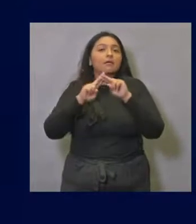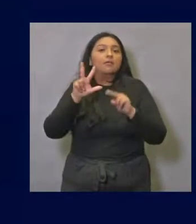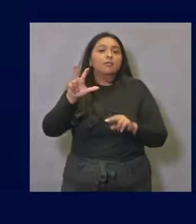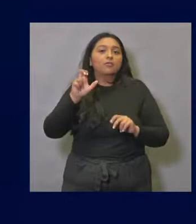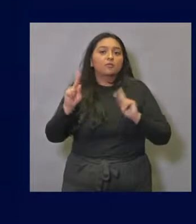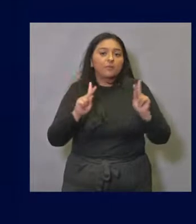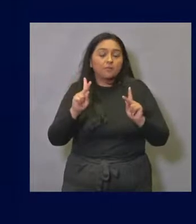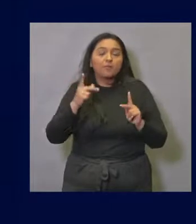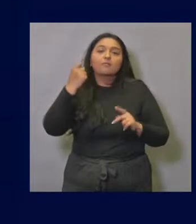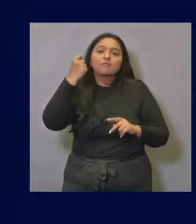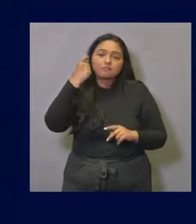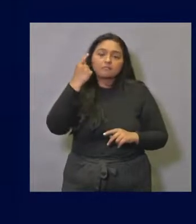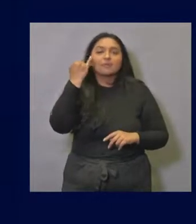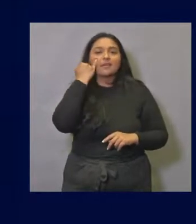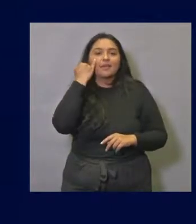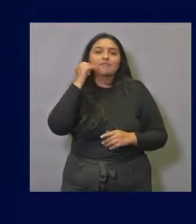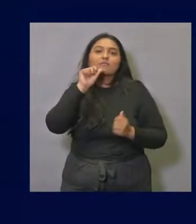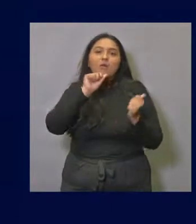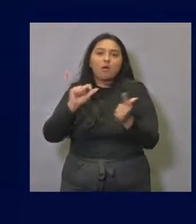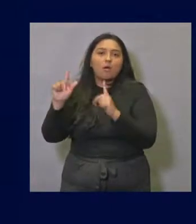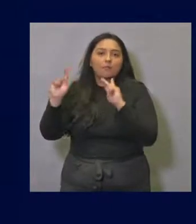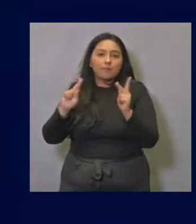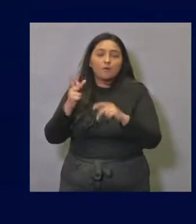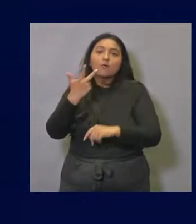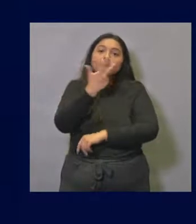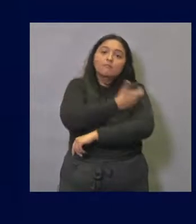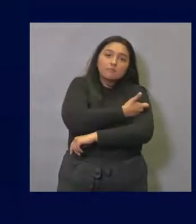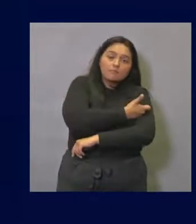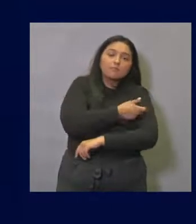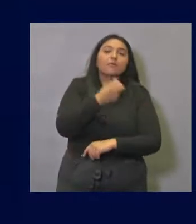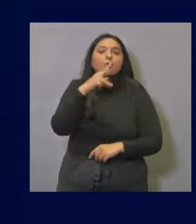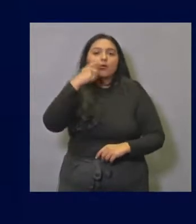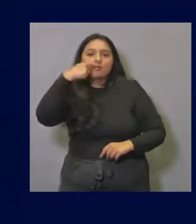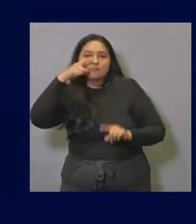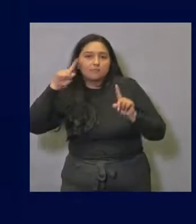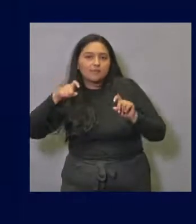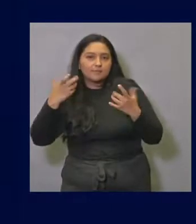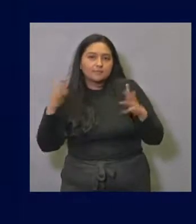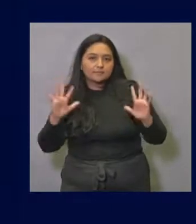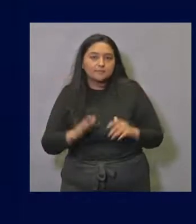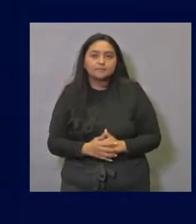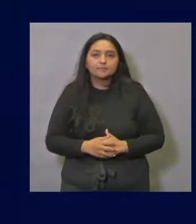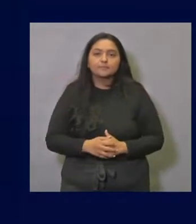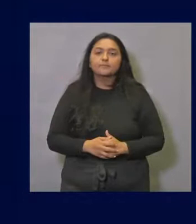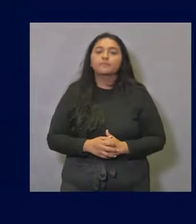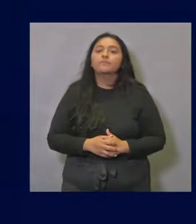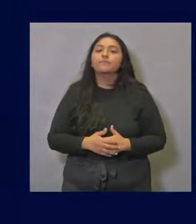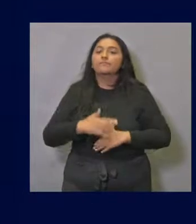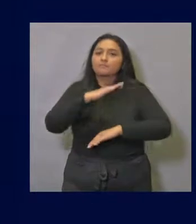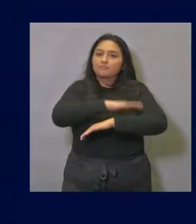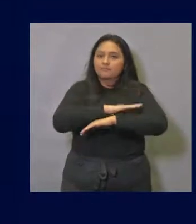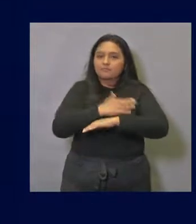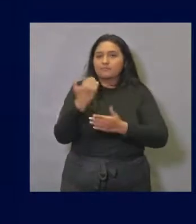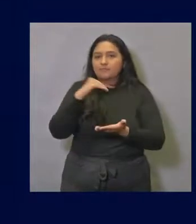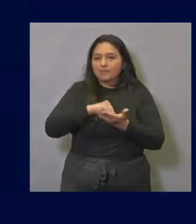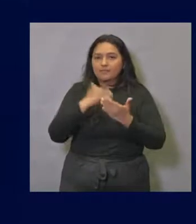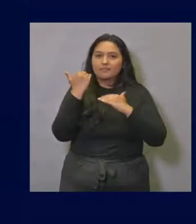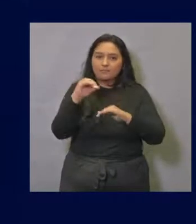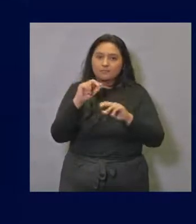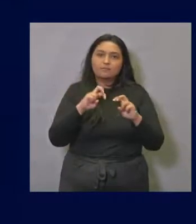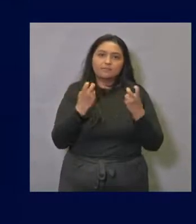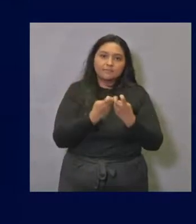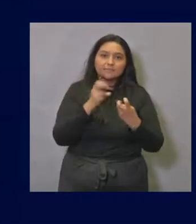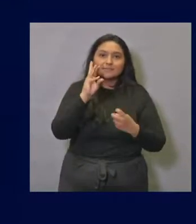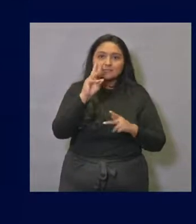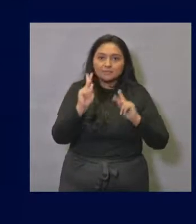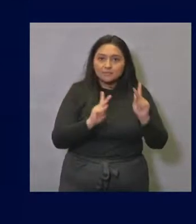los invitados se han hecho la prueba o están vacunados. Las mesas también están limitadas a 6 personas de